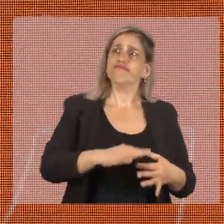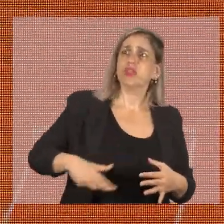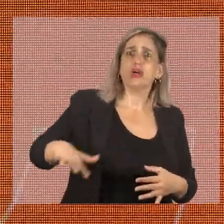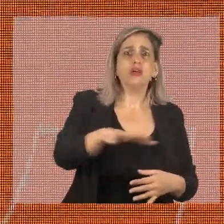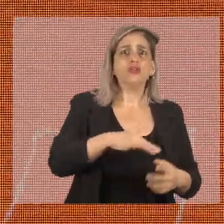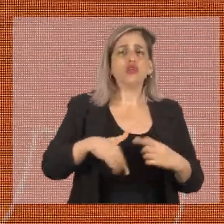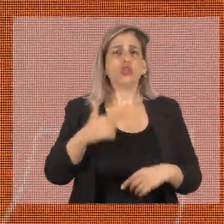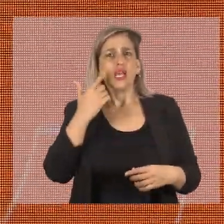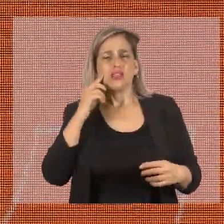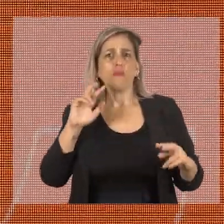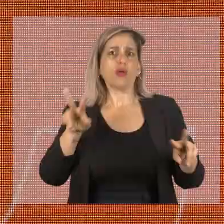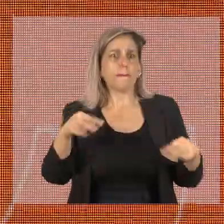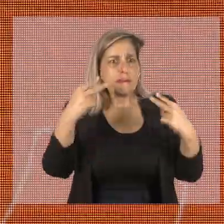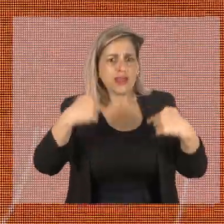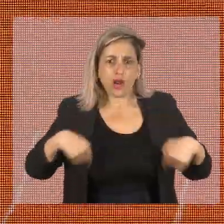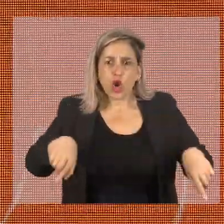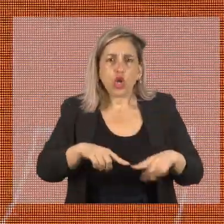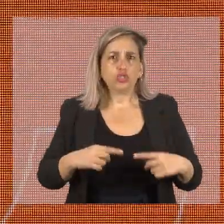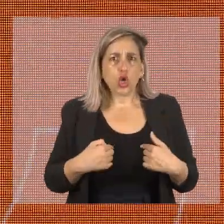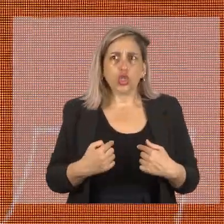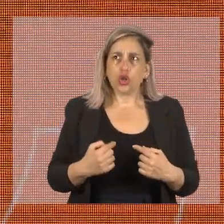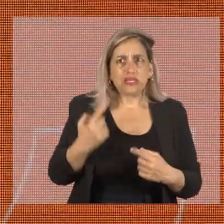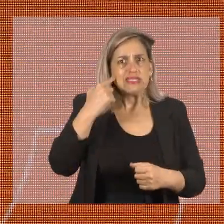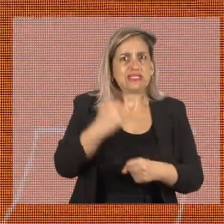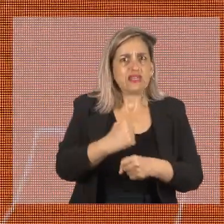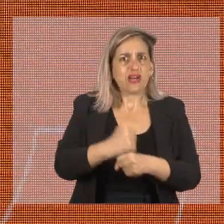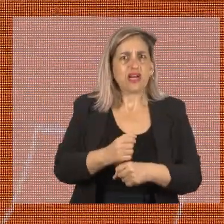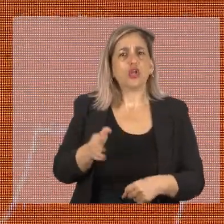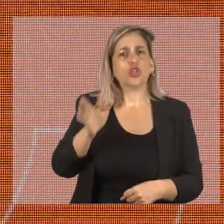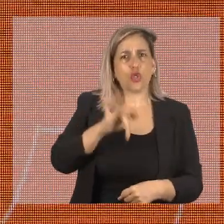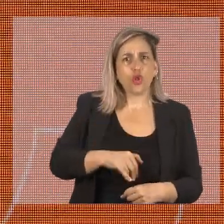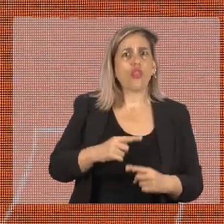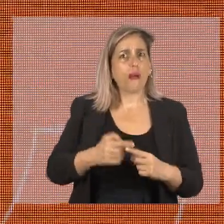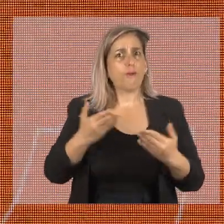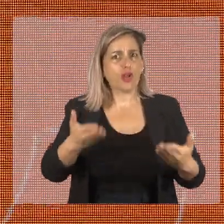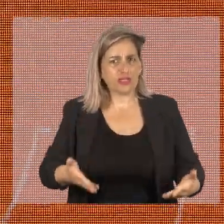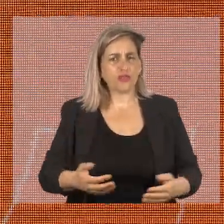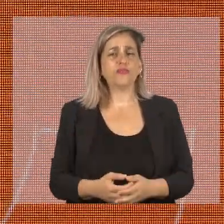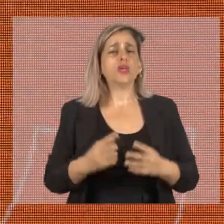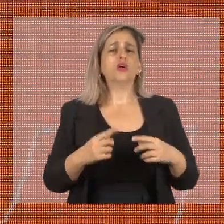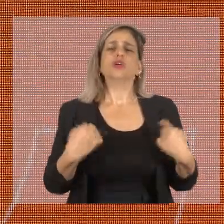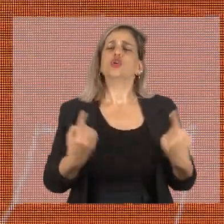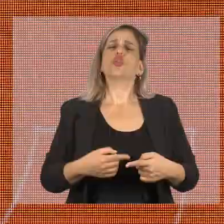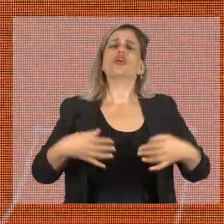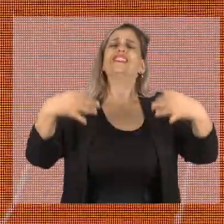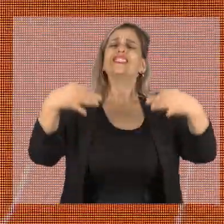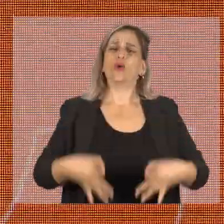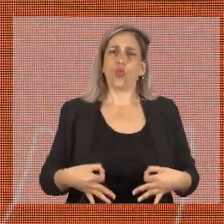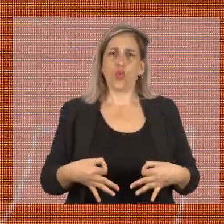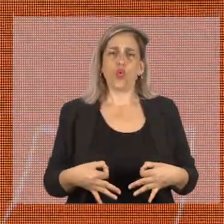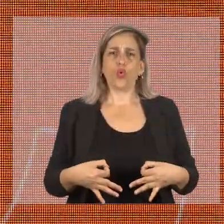que mirarnos rápidamente al espejo y trabajar cotidianamente por la cohesión social. Yo soy un